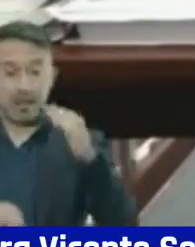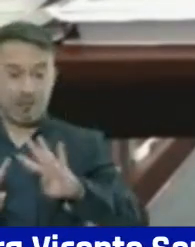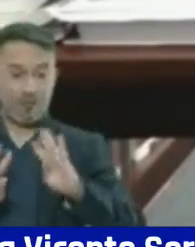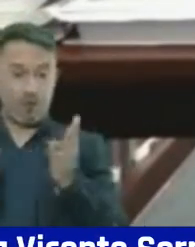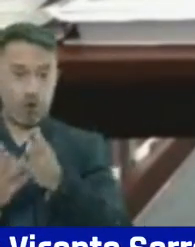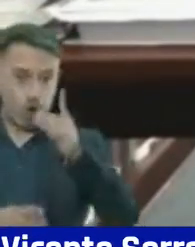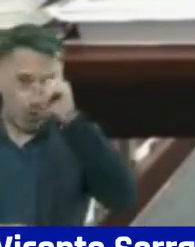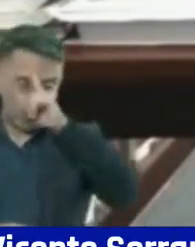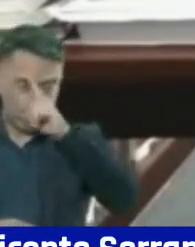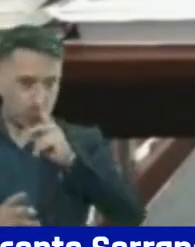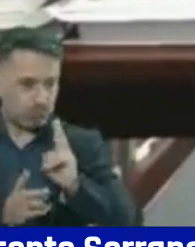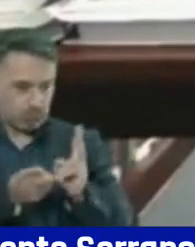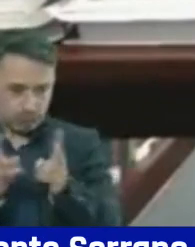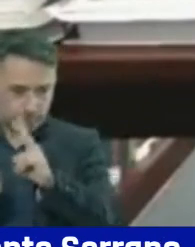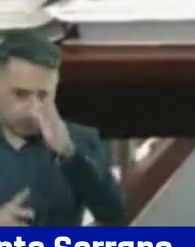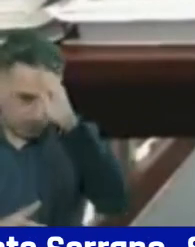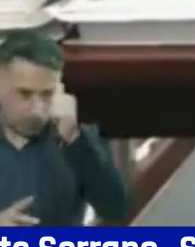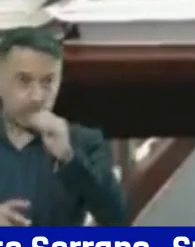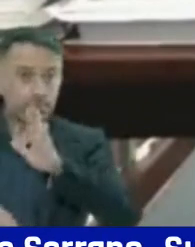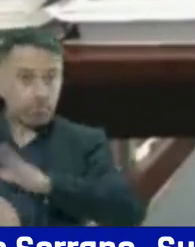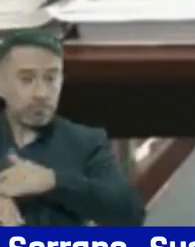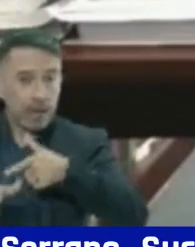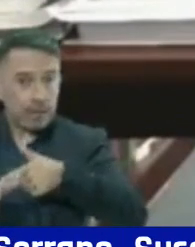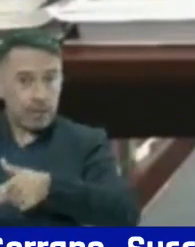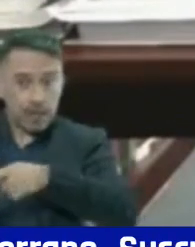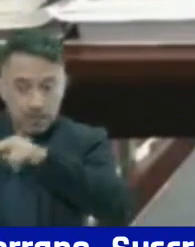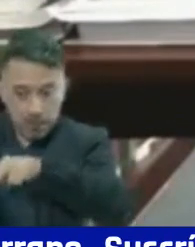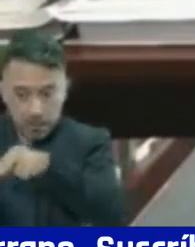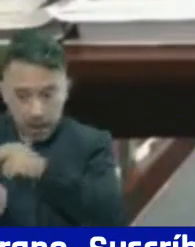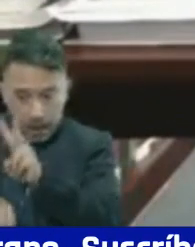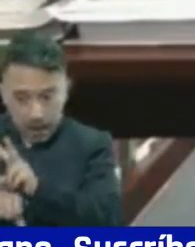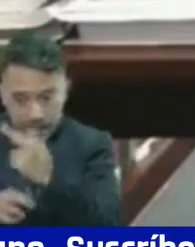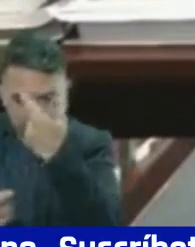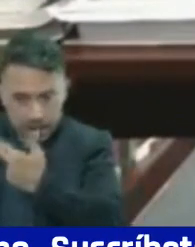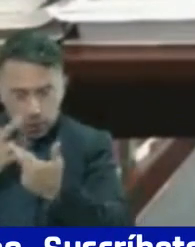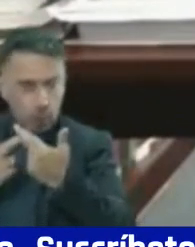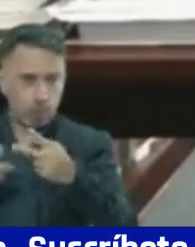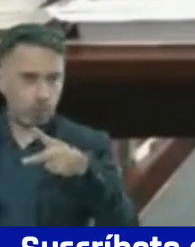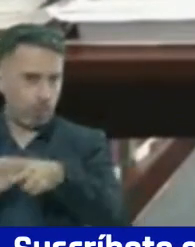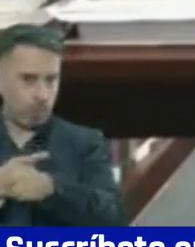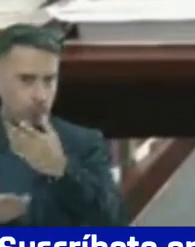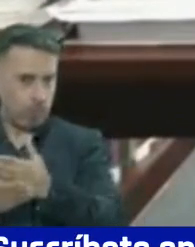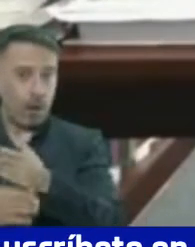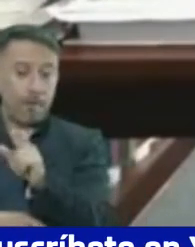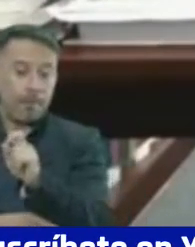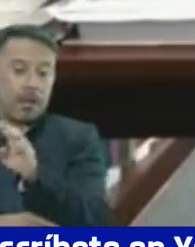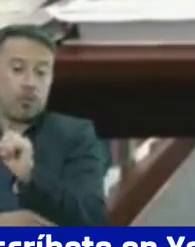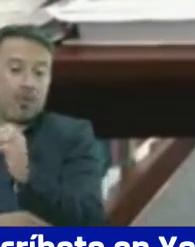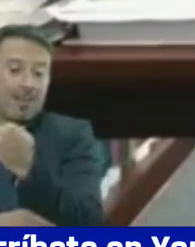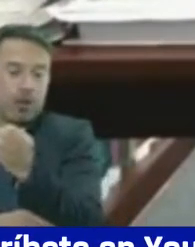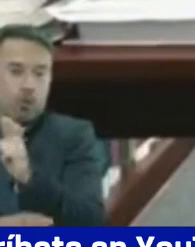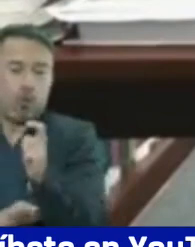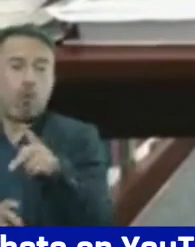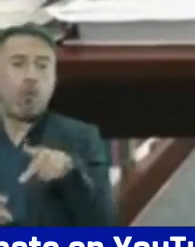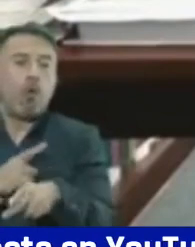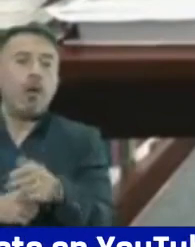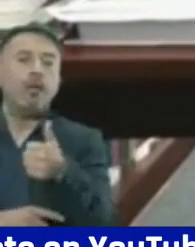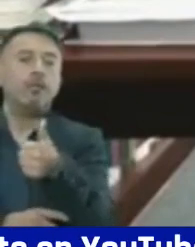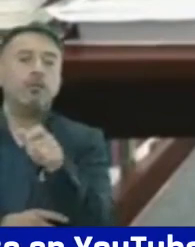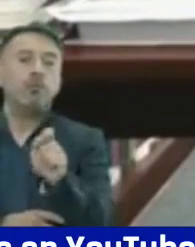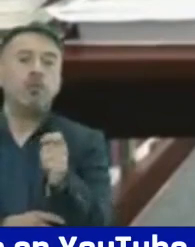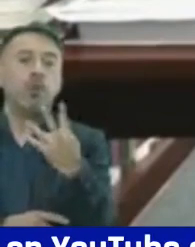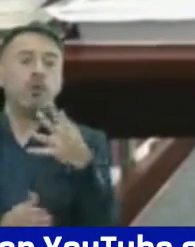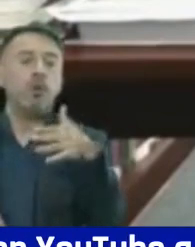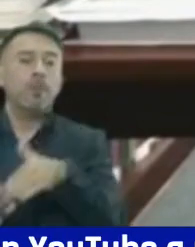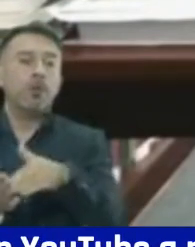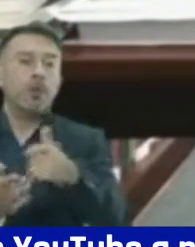decidió suspender los trabajos de revisión de a partir del 29 de enero con el fin de no erogar 6.4 millones de pesos